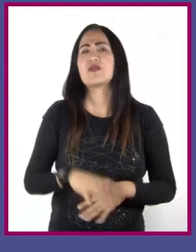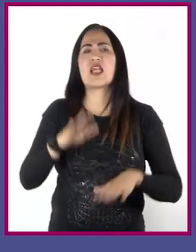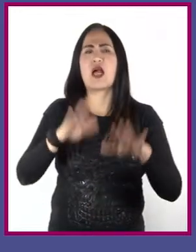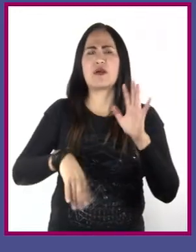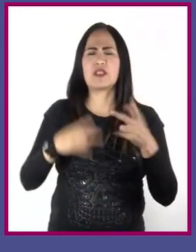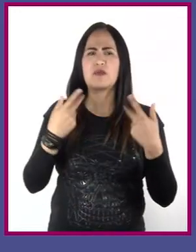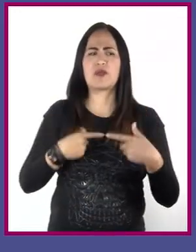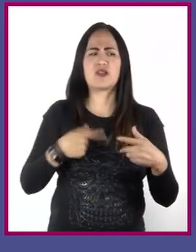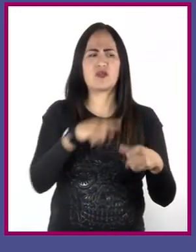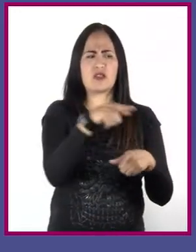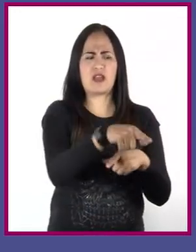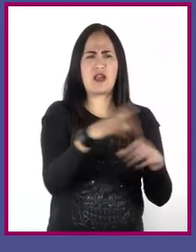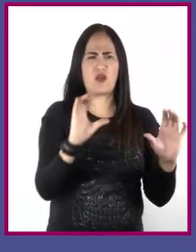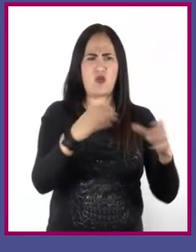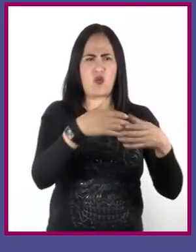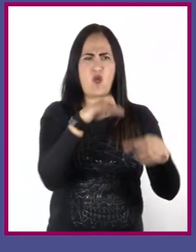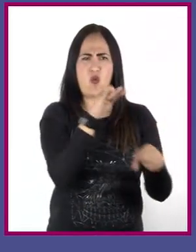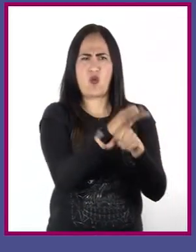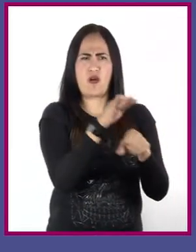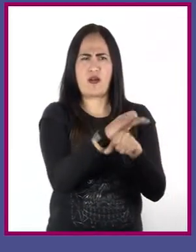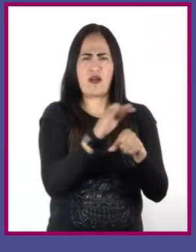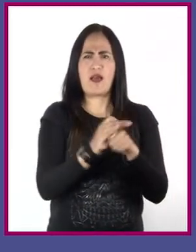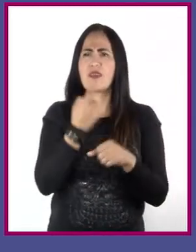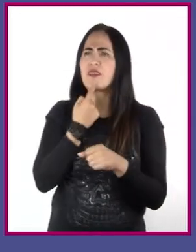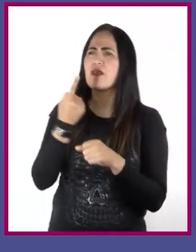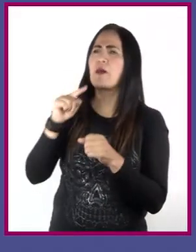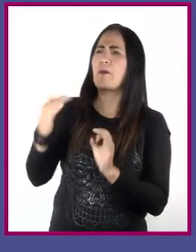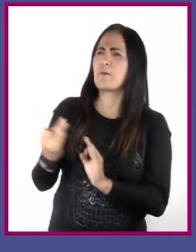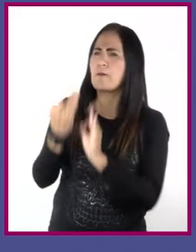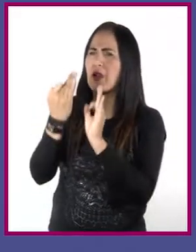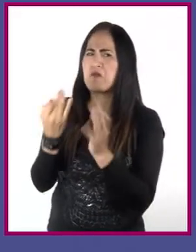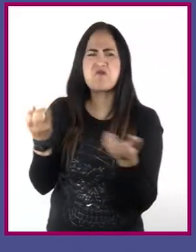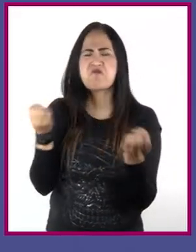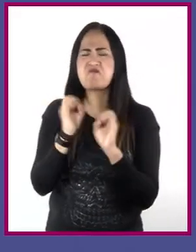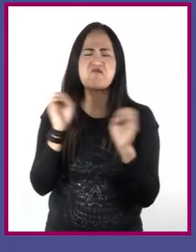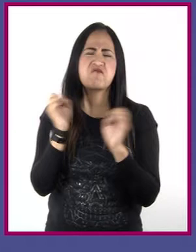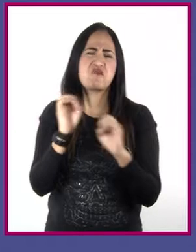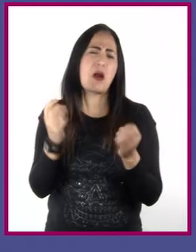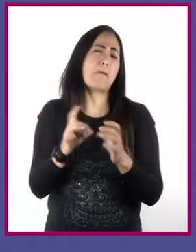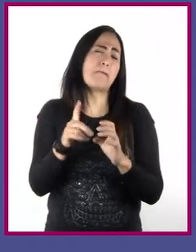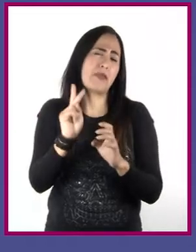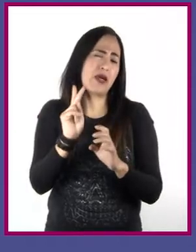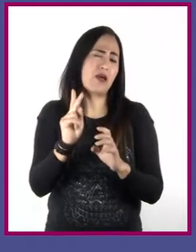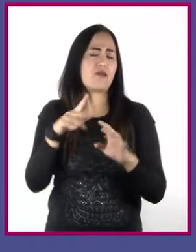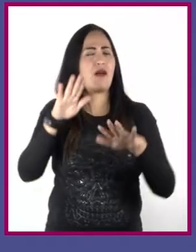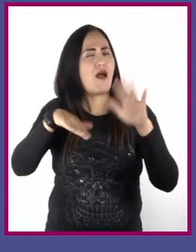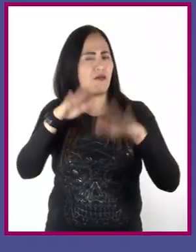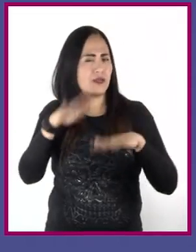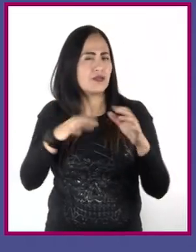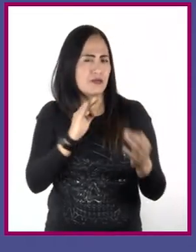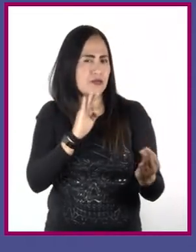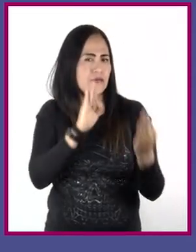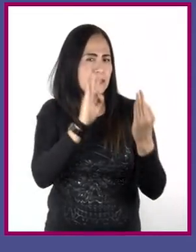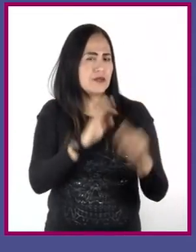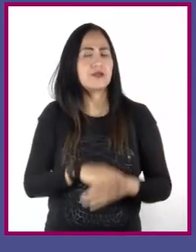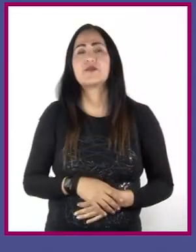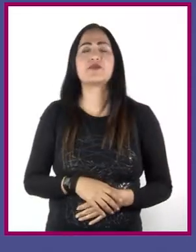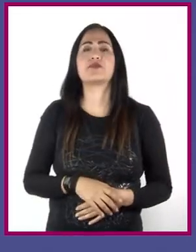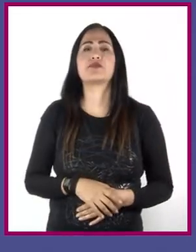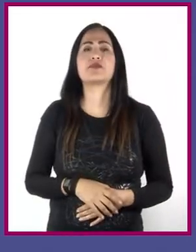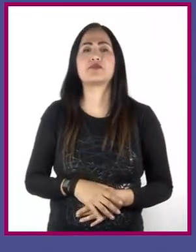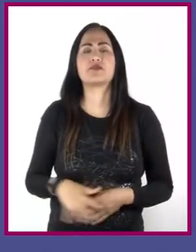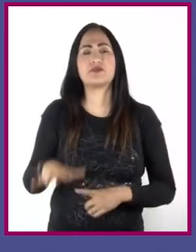de la comunidad atiende reclamos relacionados con ella, aunque en todo hay excepciones. La naturaleza